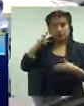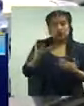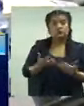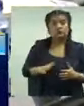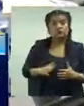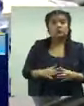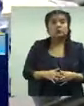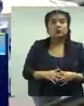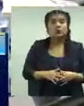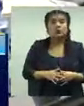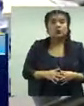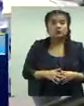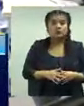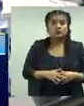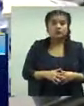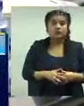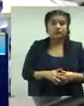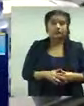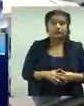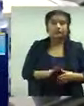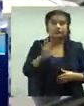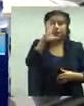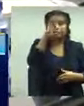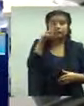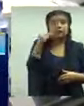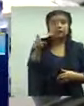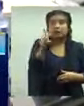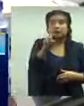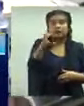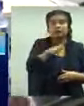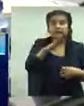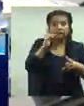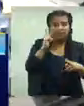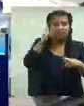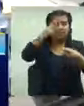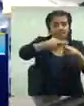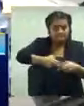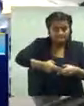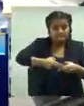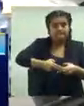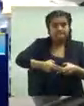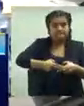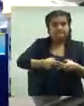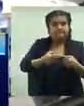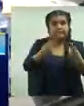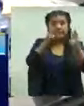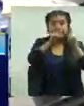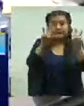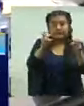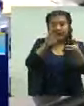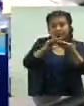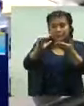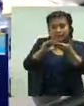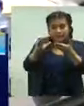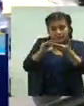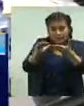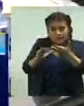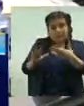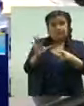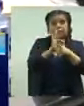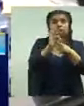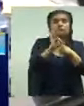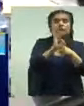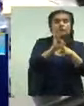es por qué no han logrado detener esa máquina de gasto tan grande, con gastos de